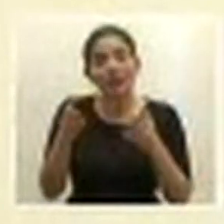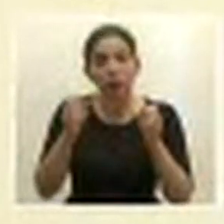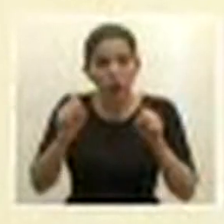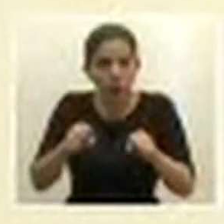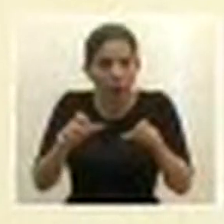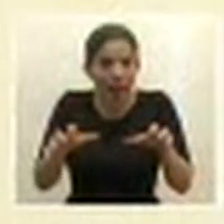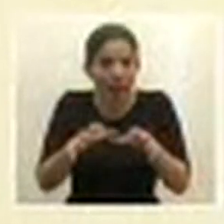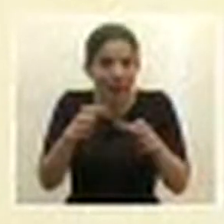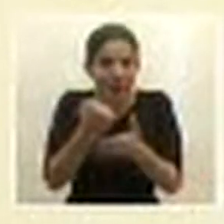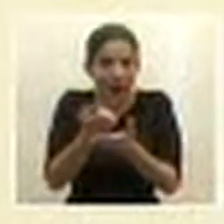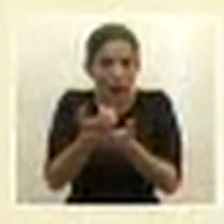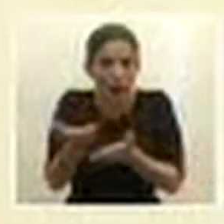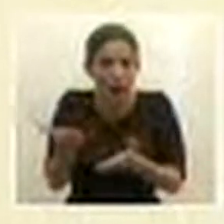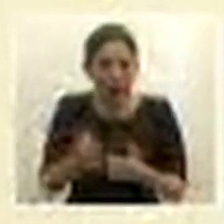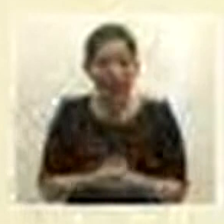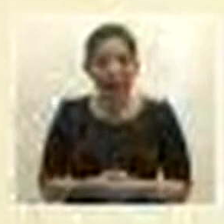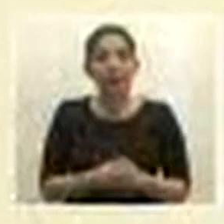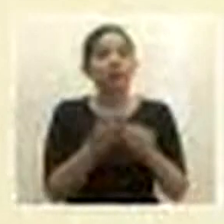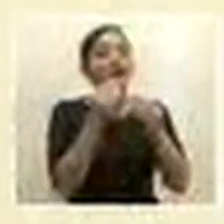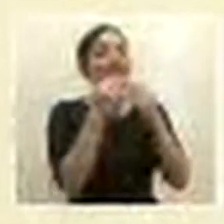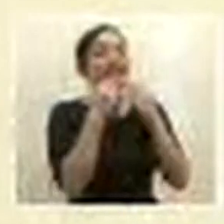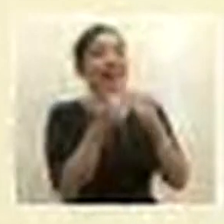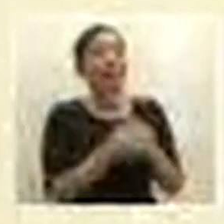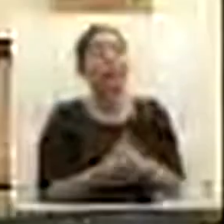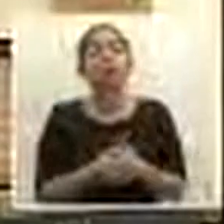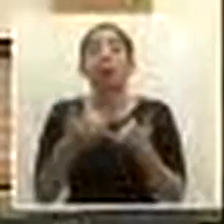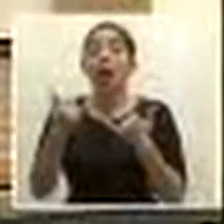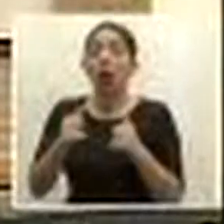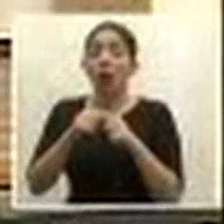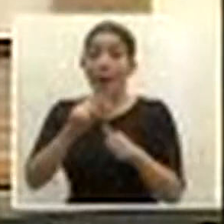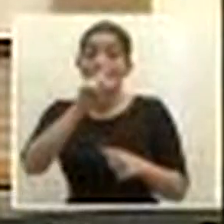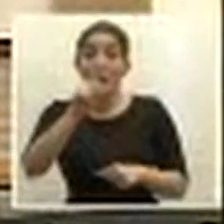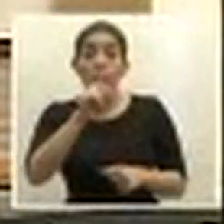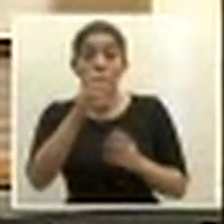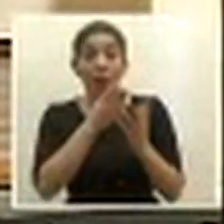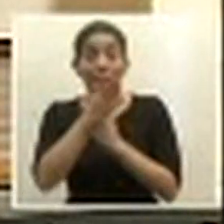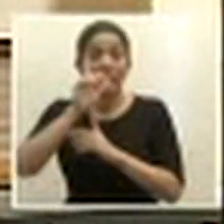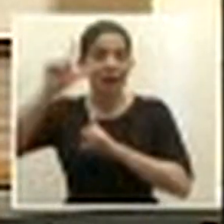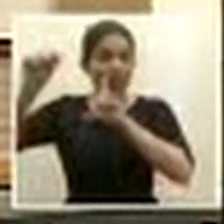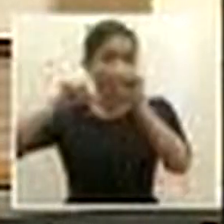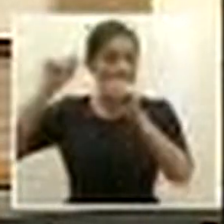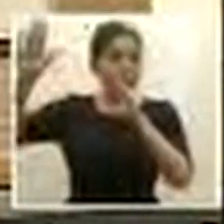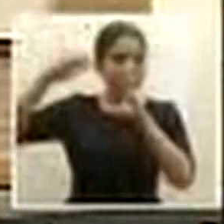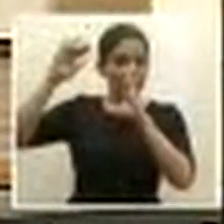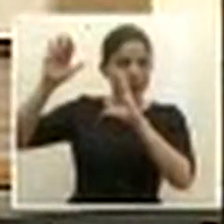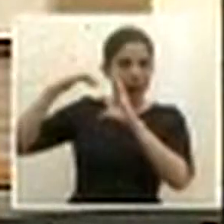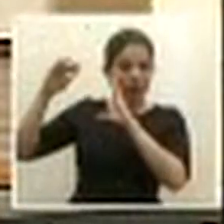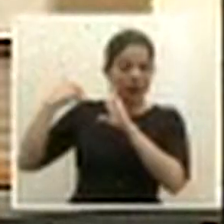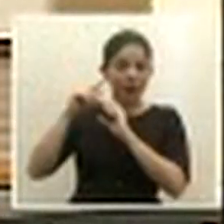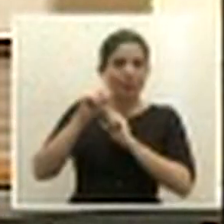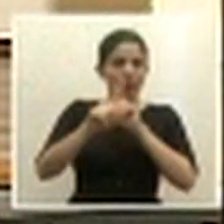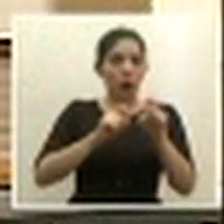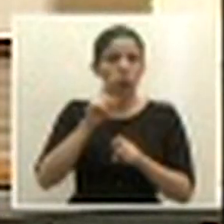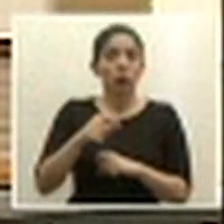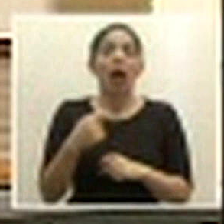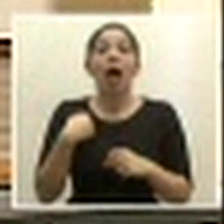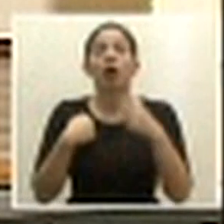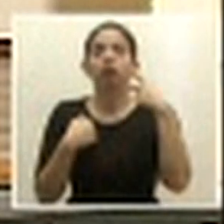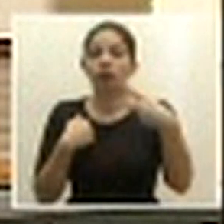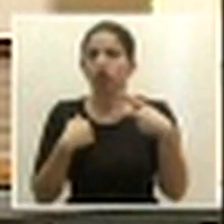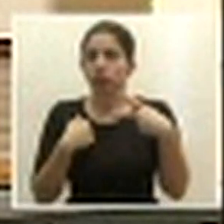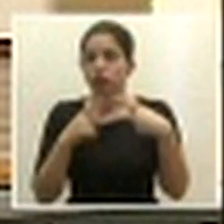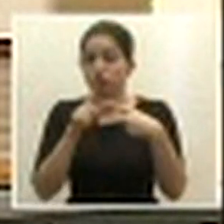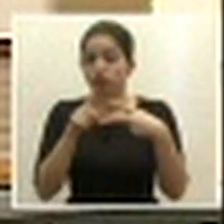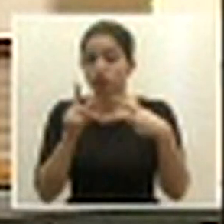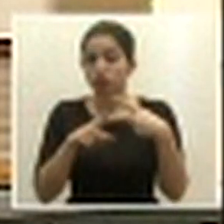servicios económicos. Muchas gracias. Continuamos con las consultas de medios regionales que nos llega vía remota. Tenemos 2